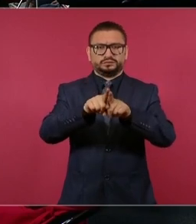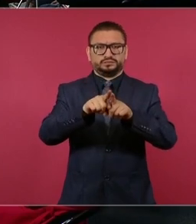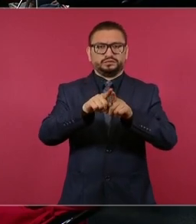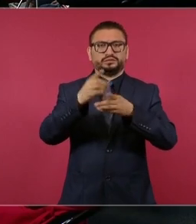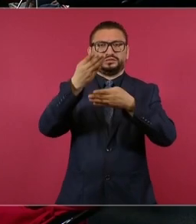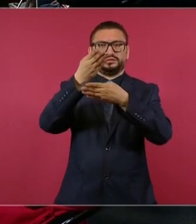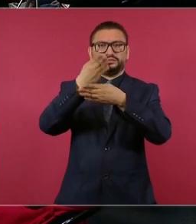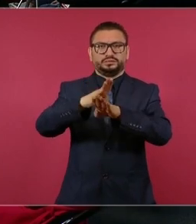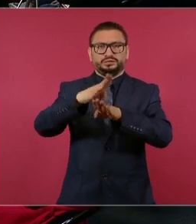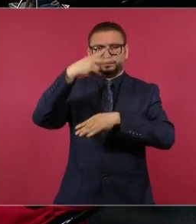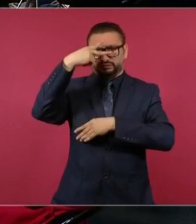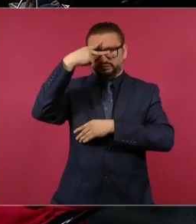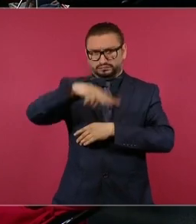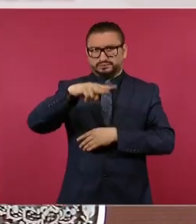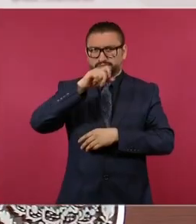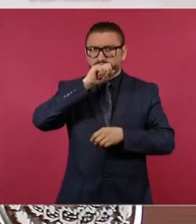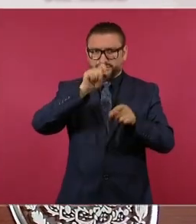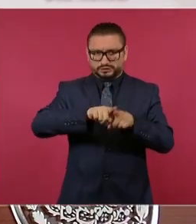Banco de México,